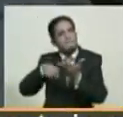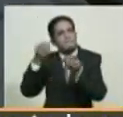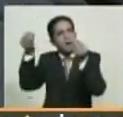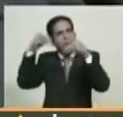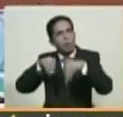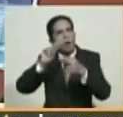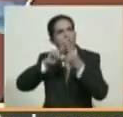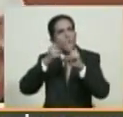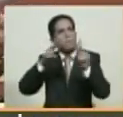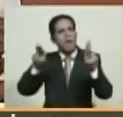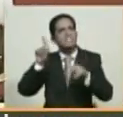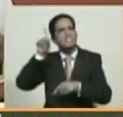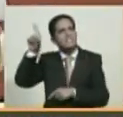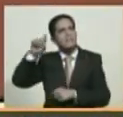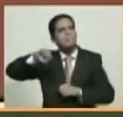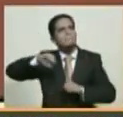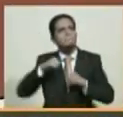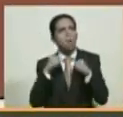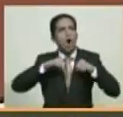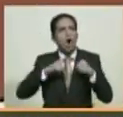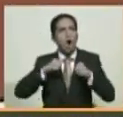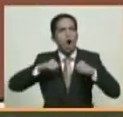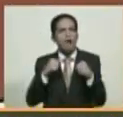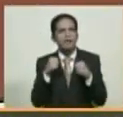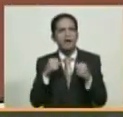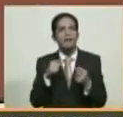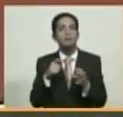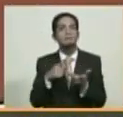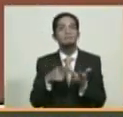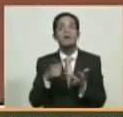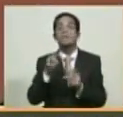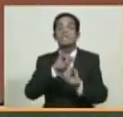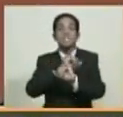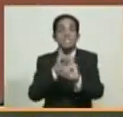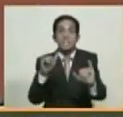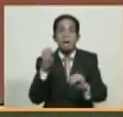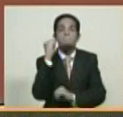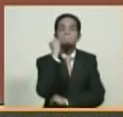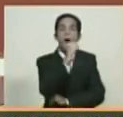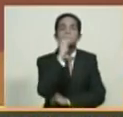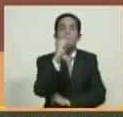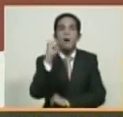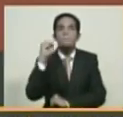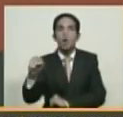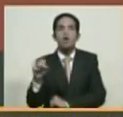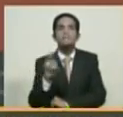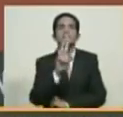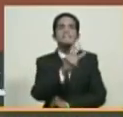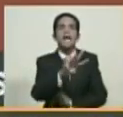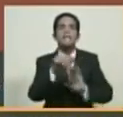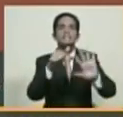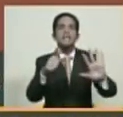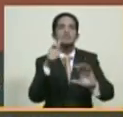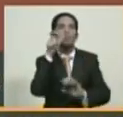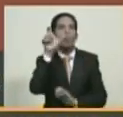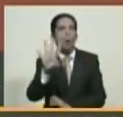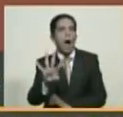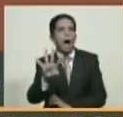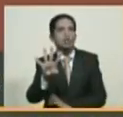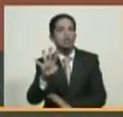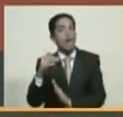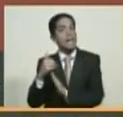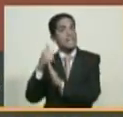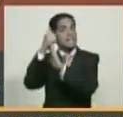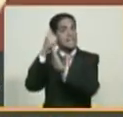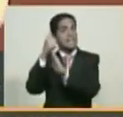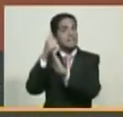en Bogotá, han asesinado a 394 líderes políticos, sociales